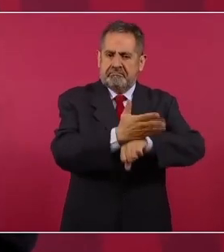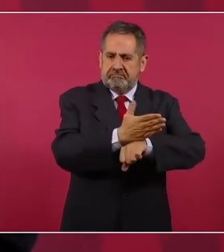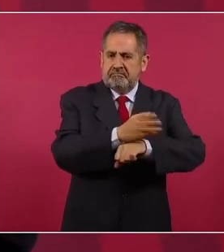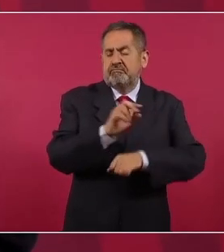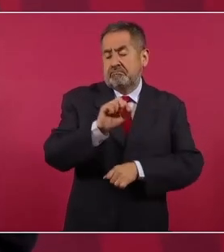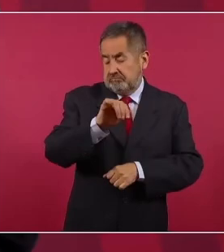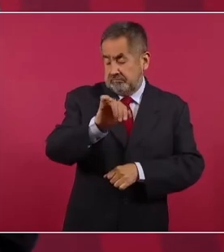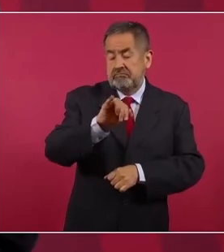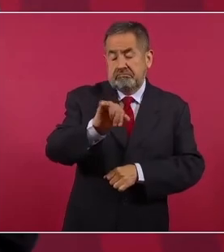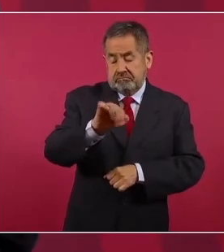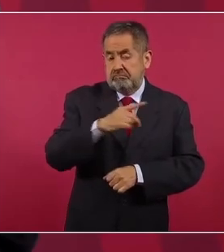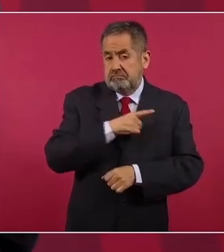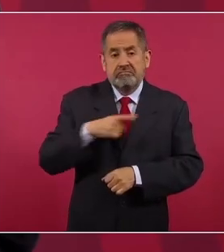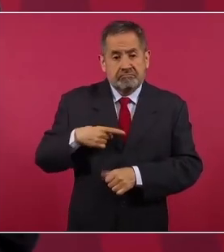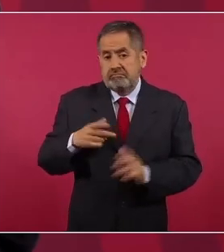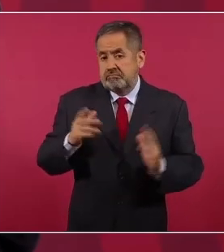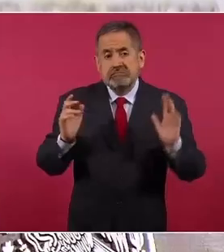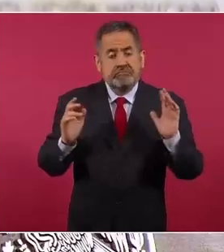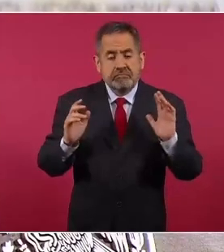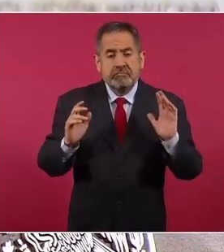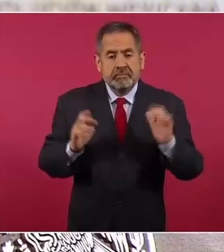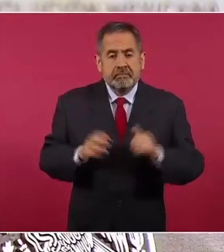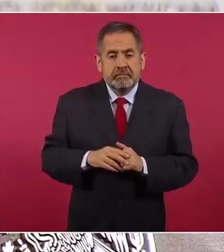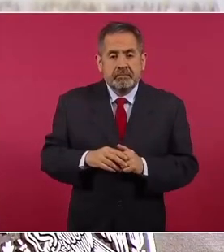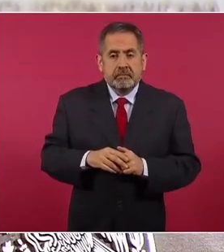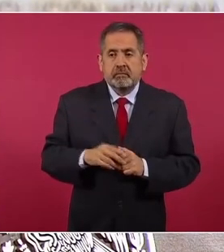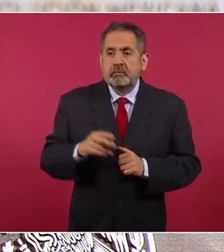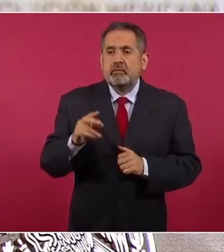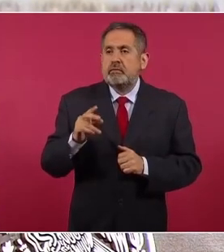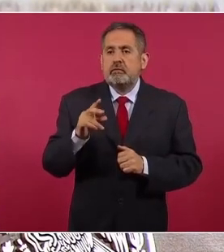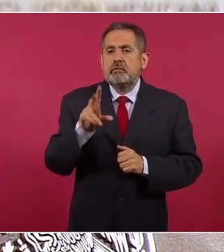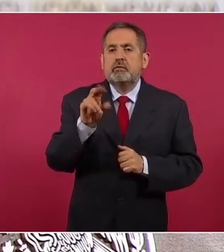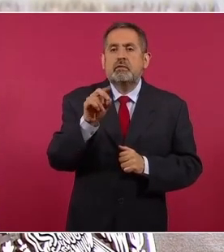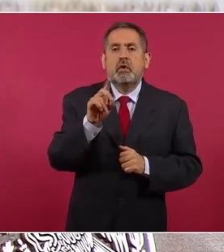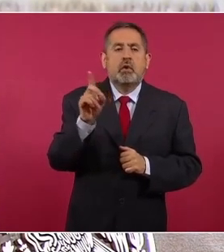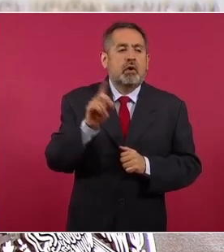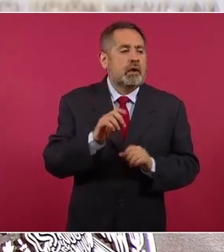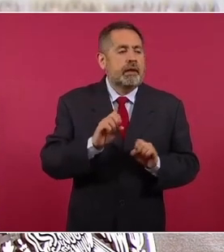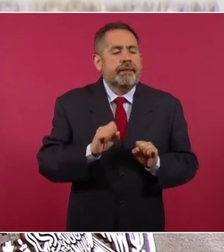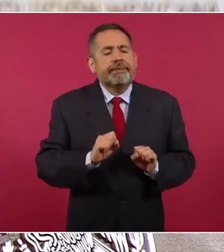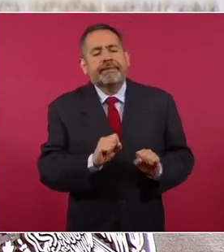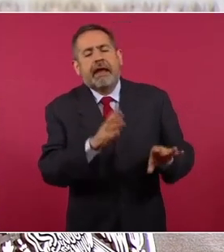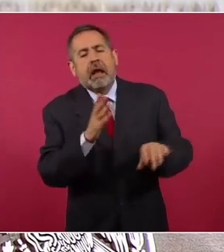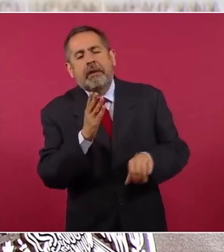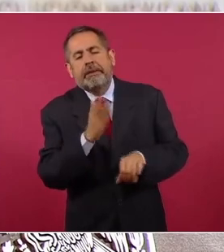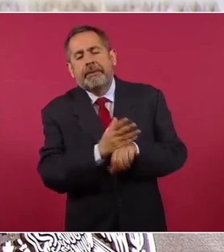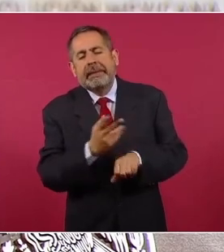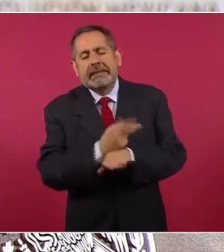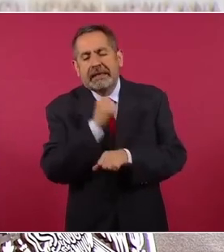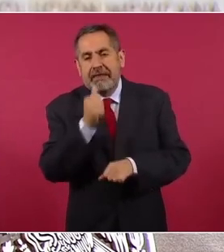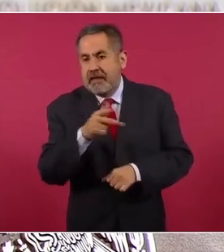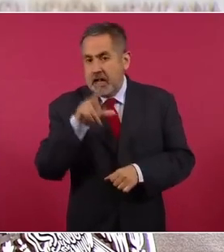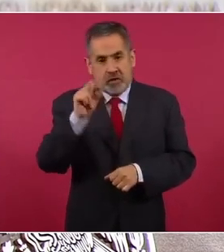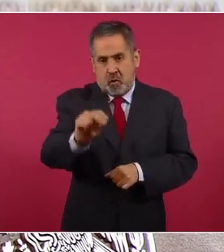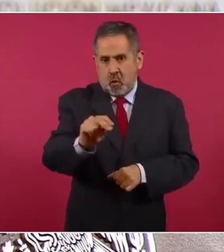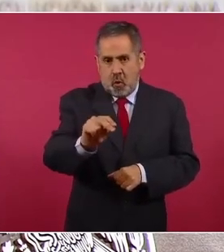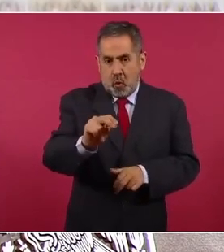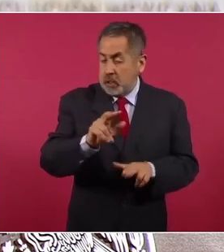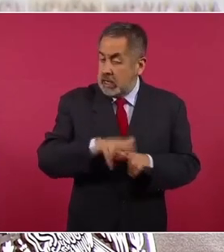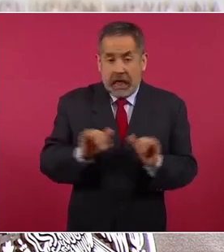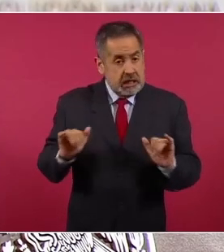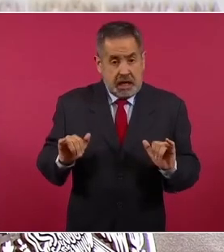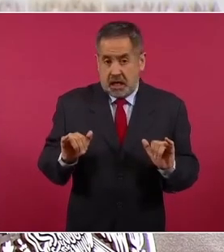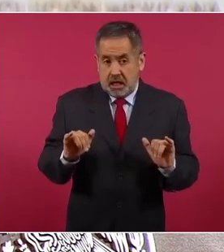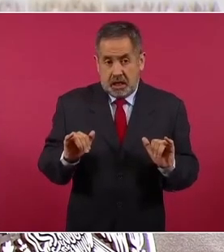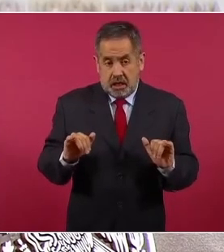castigado y que no tiene por qué haber impunidad para nadie,